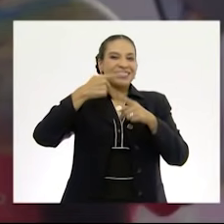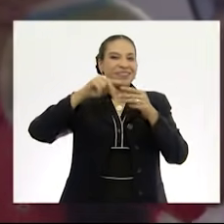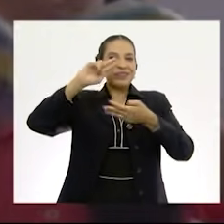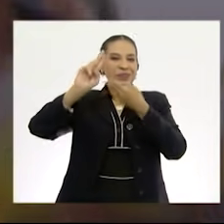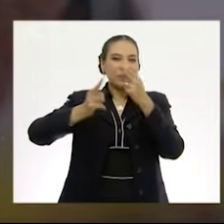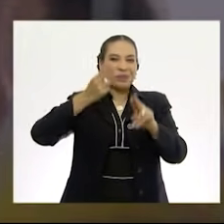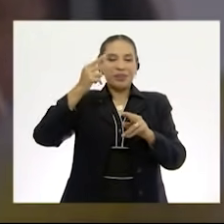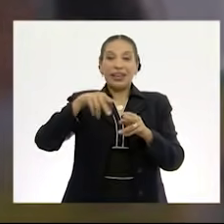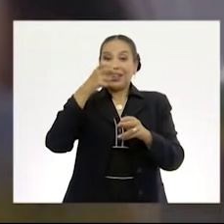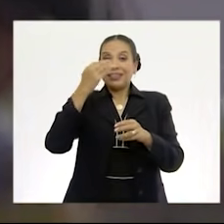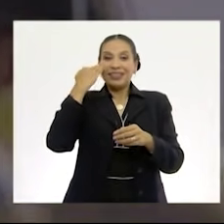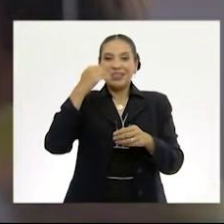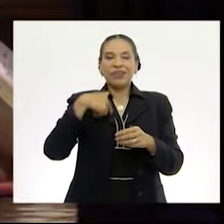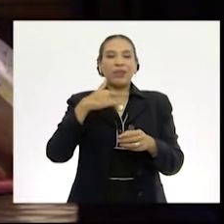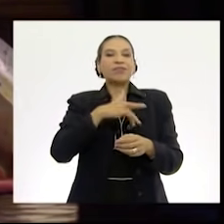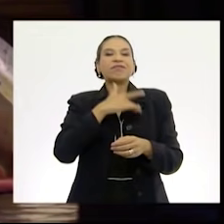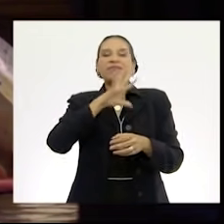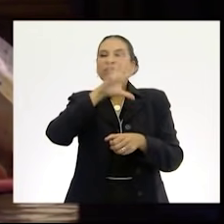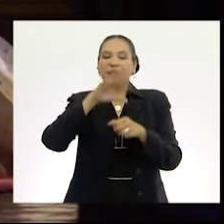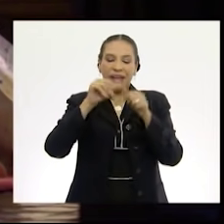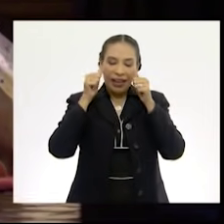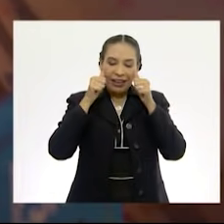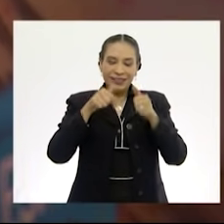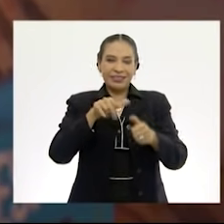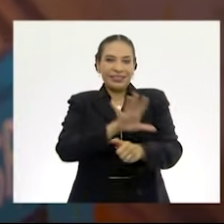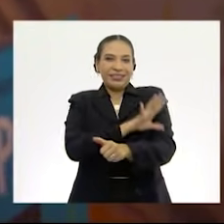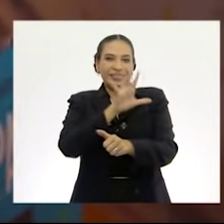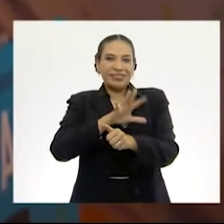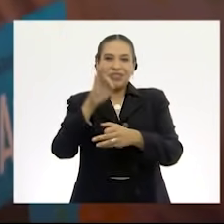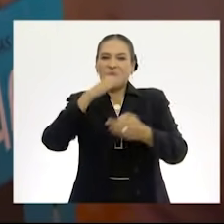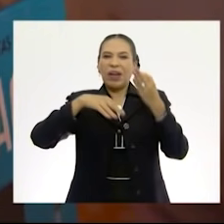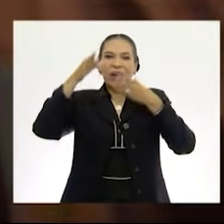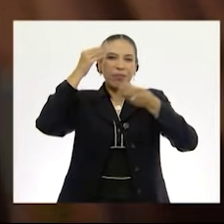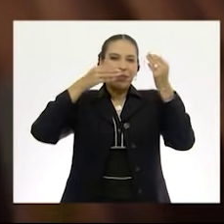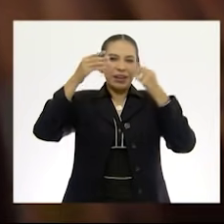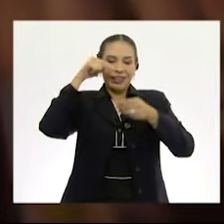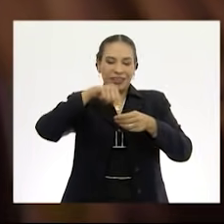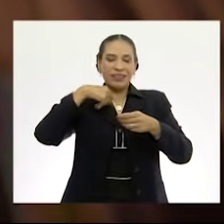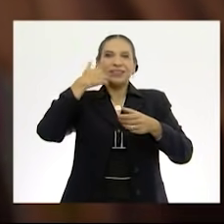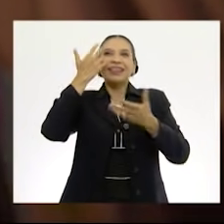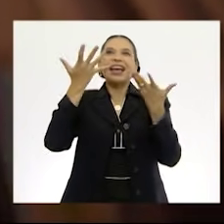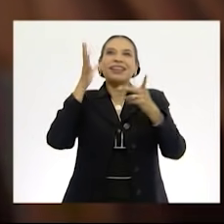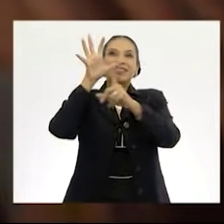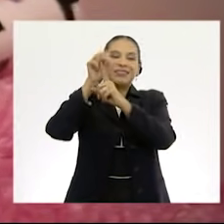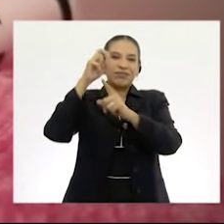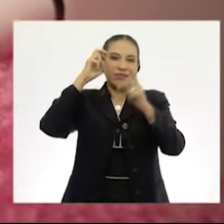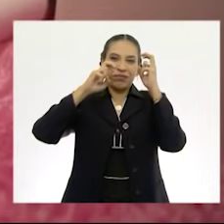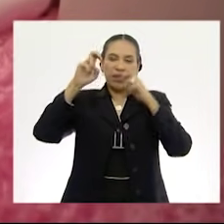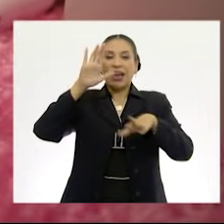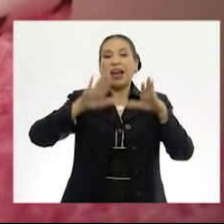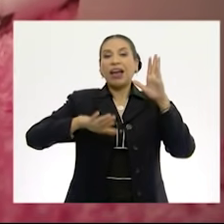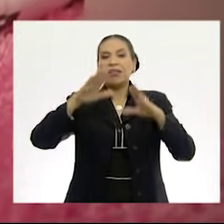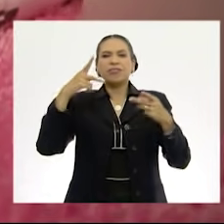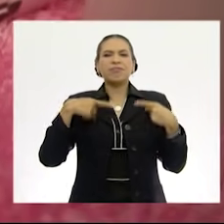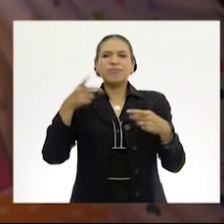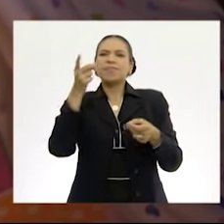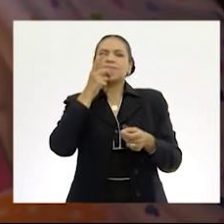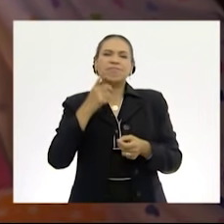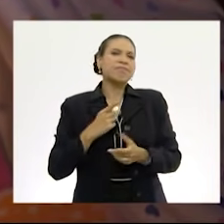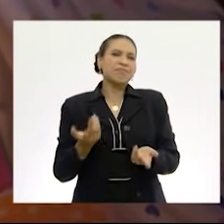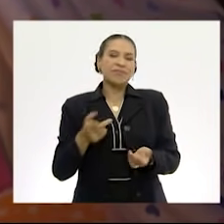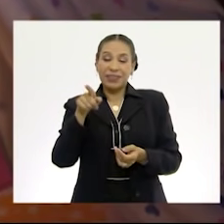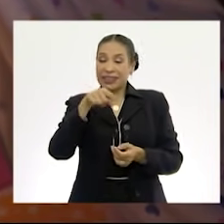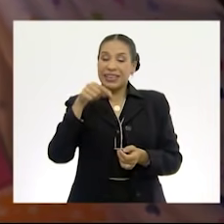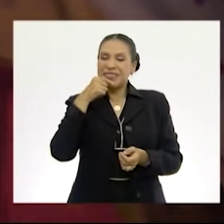Desde ese momento decidí dedicarle toda mi energía a aprender lo necesario para cumplir mi sueño, aunque muchas veces la gente me dijera: